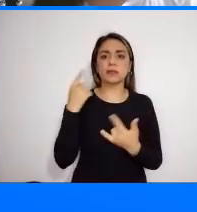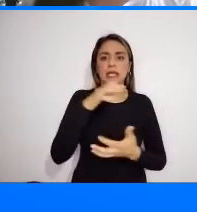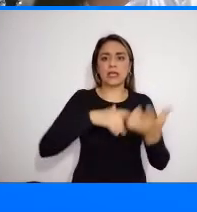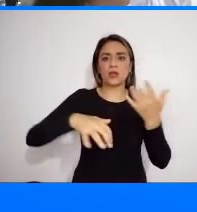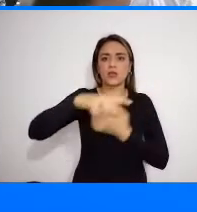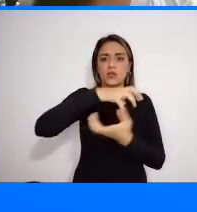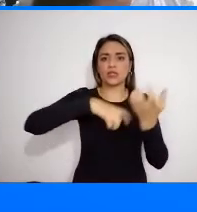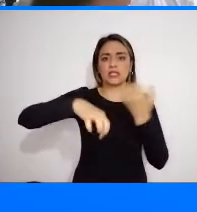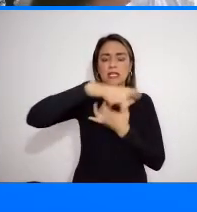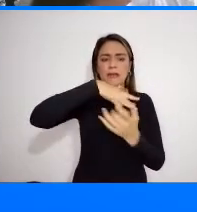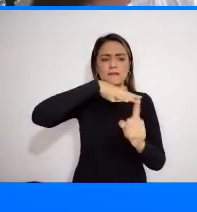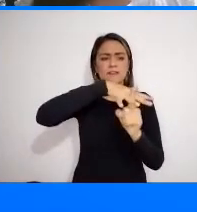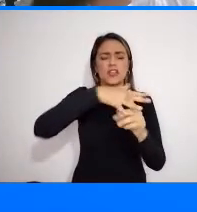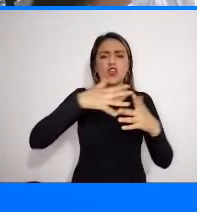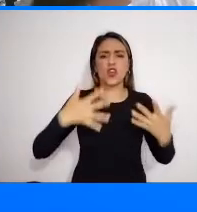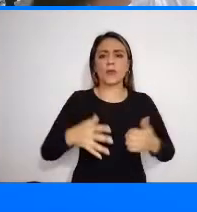ecosistemas.